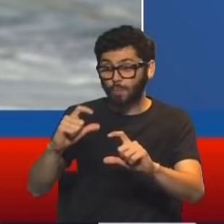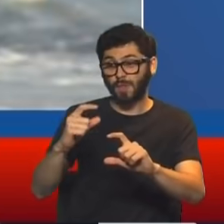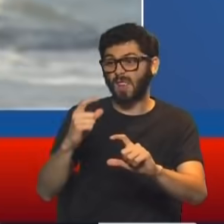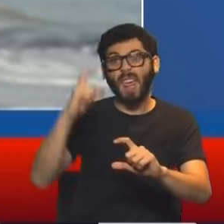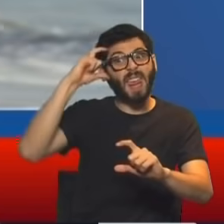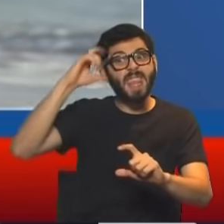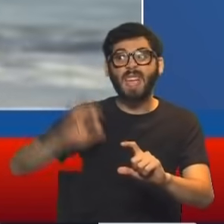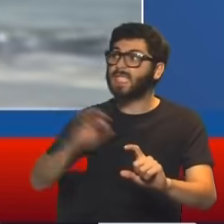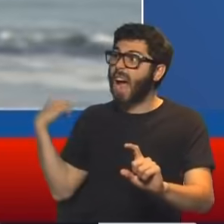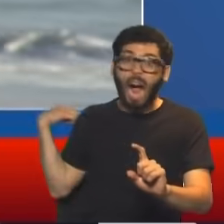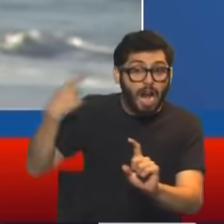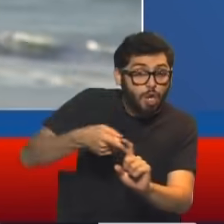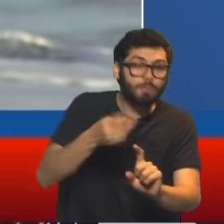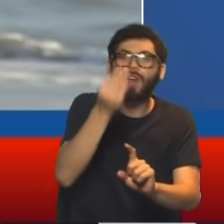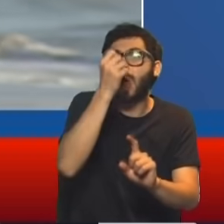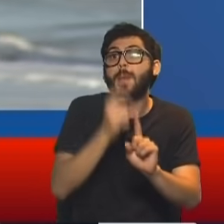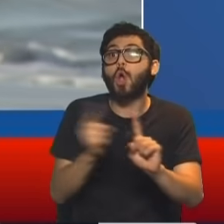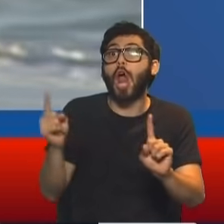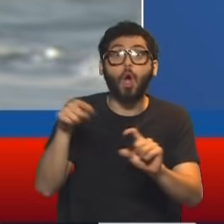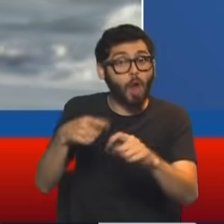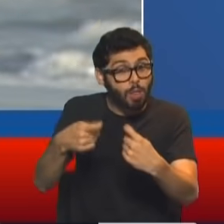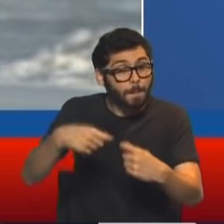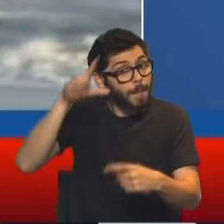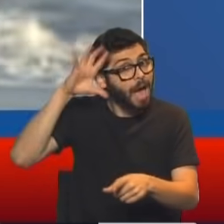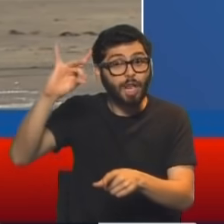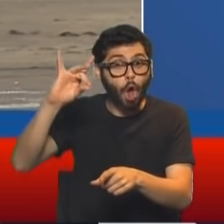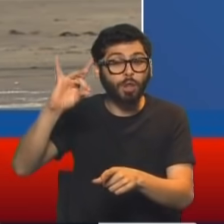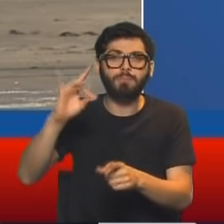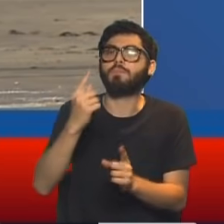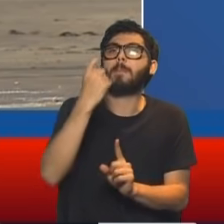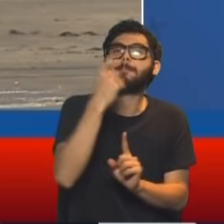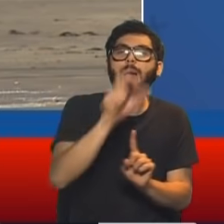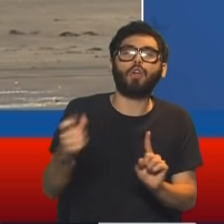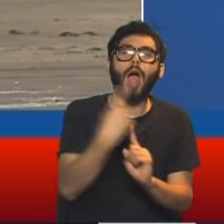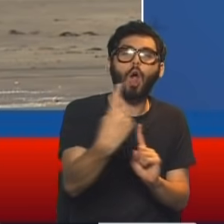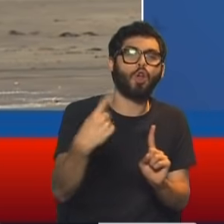última década, ¿sí? Claro. Hablando de feriados largos, se ha gastado por persona más o menos